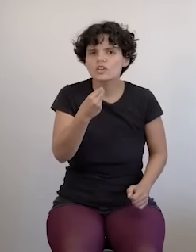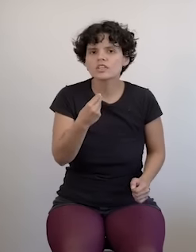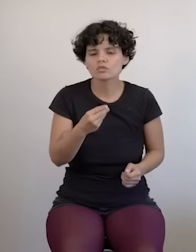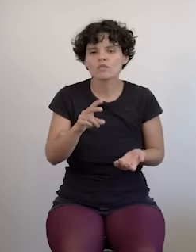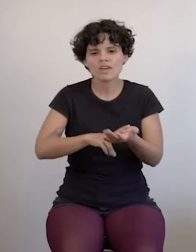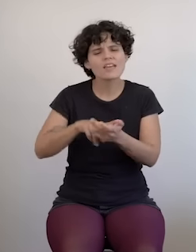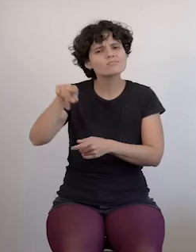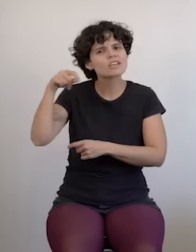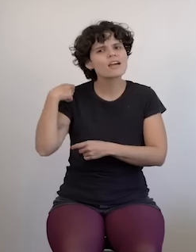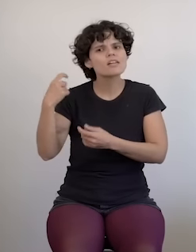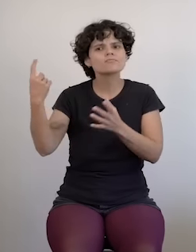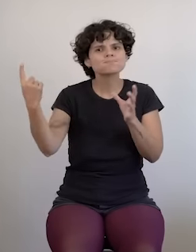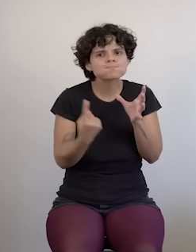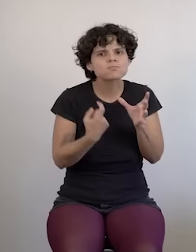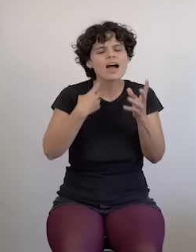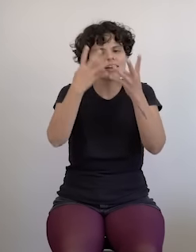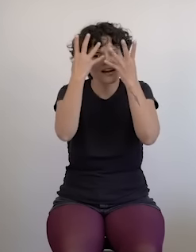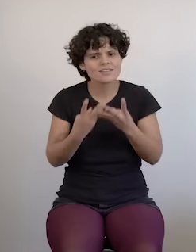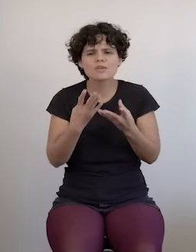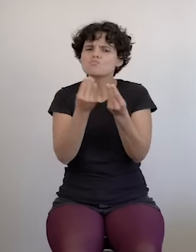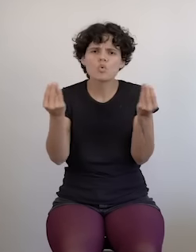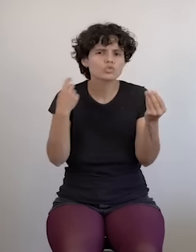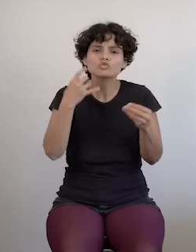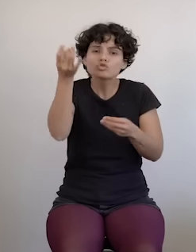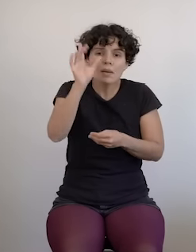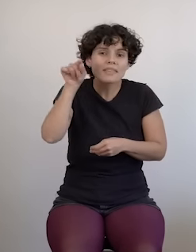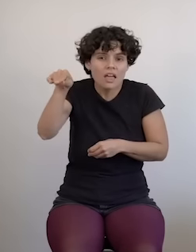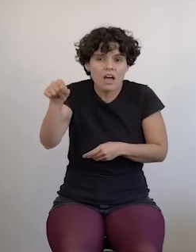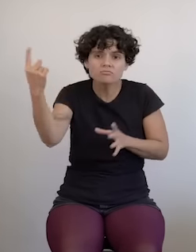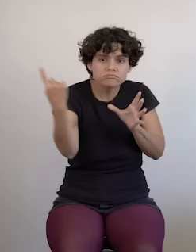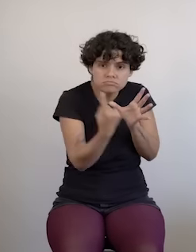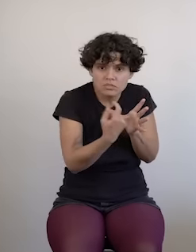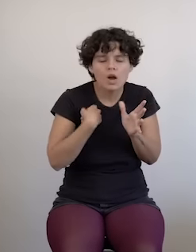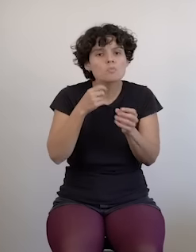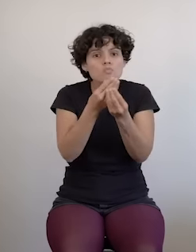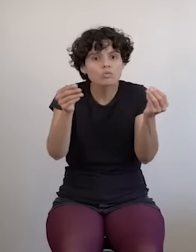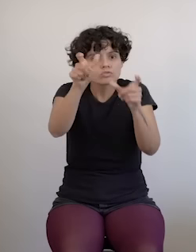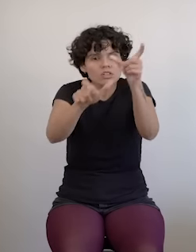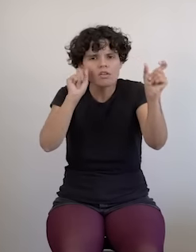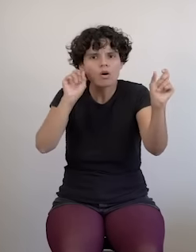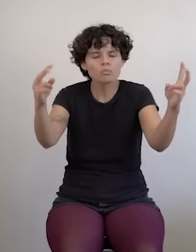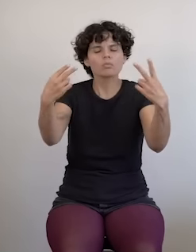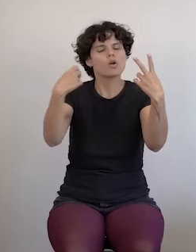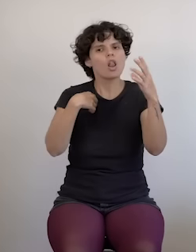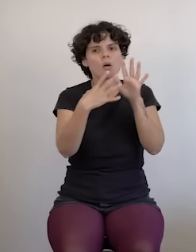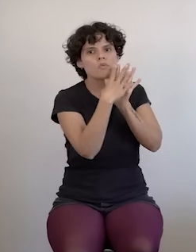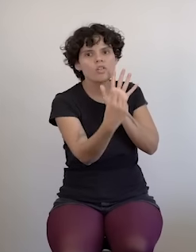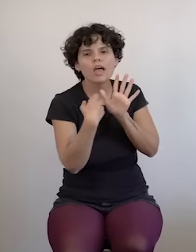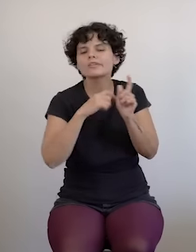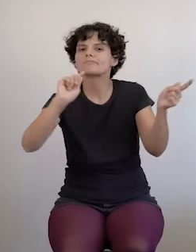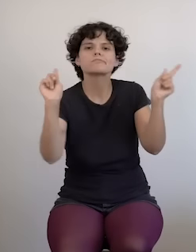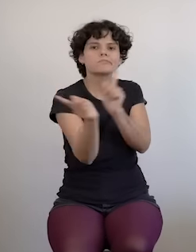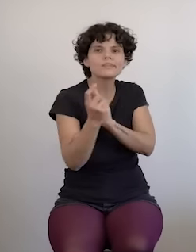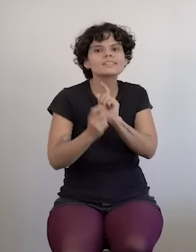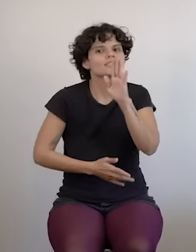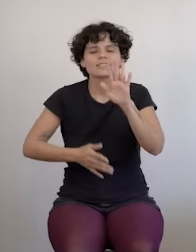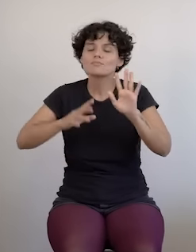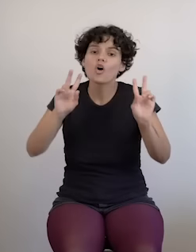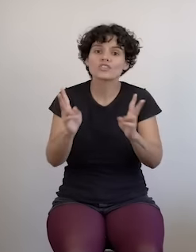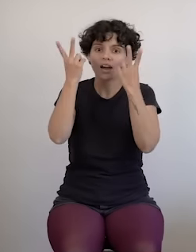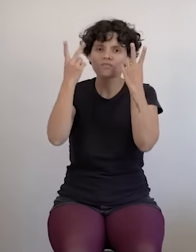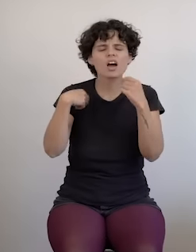a una cárcel pueden salir muchos niños gracias a esa pura visita que él fue. Y ahí quedamos hablando y como son las cosas